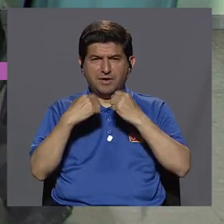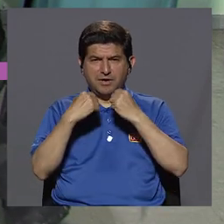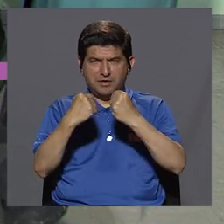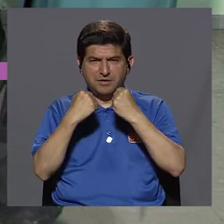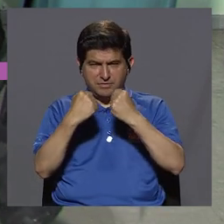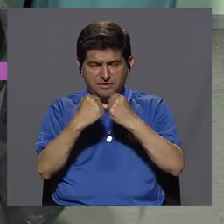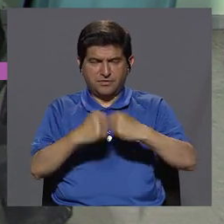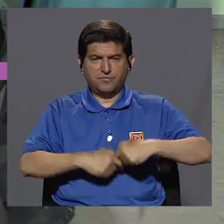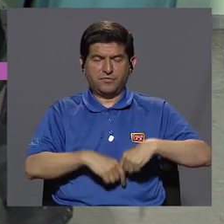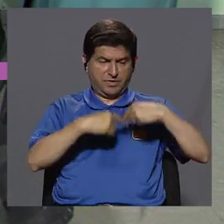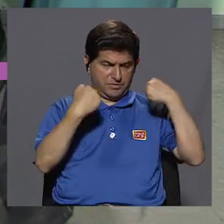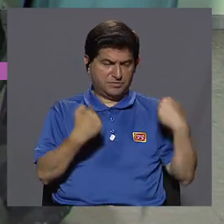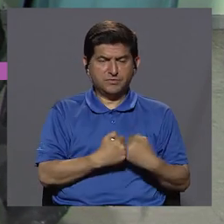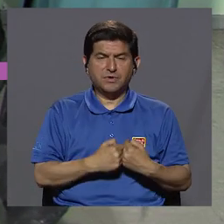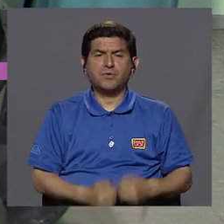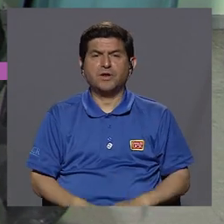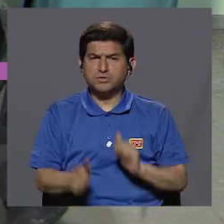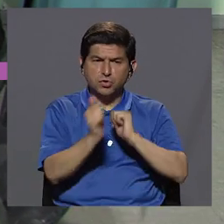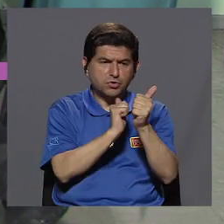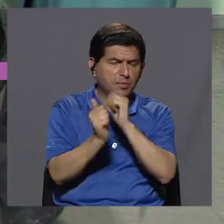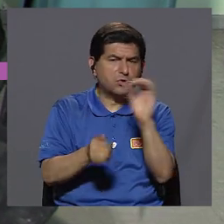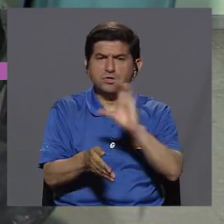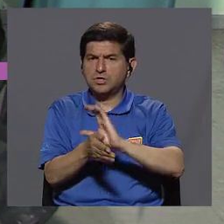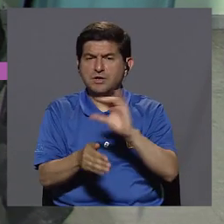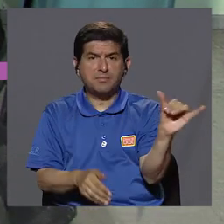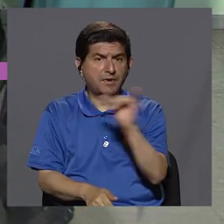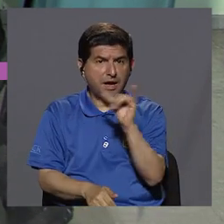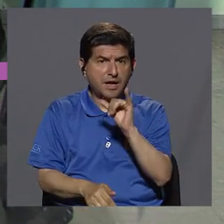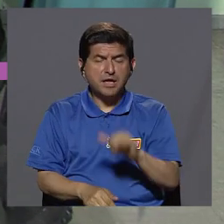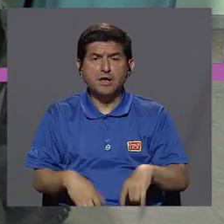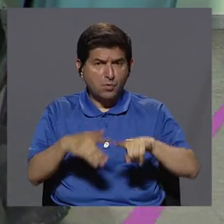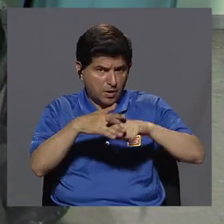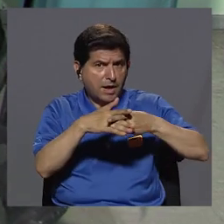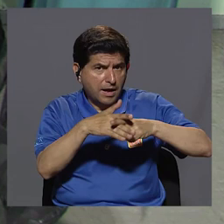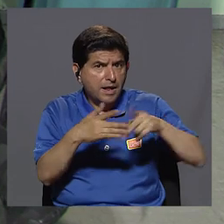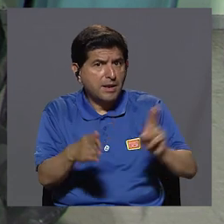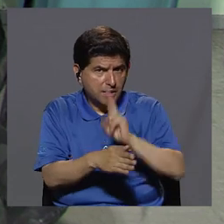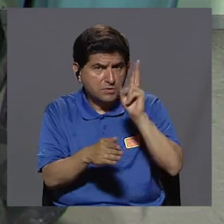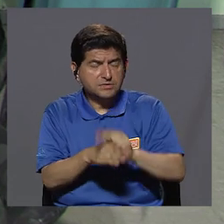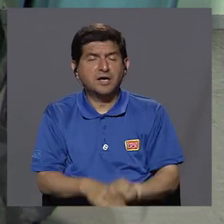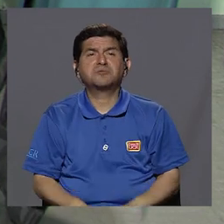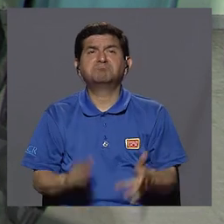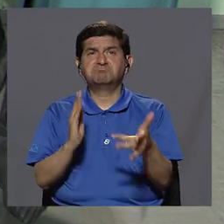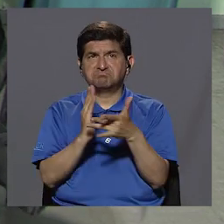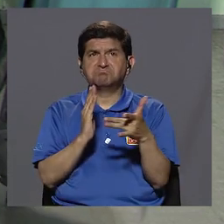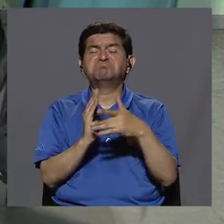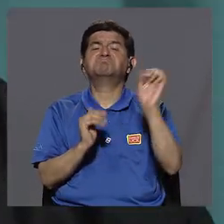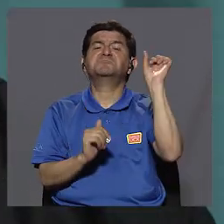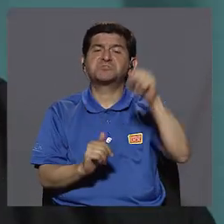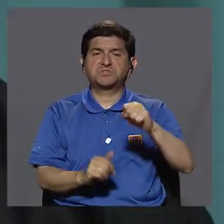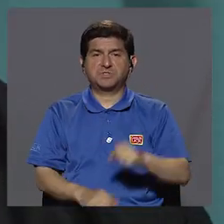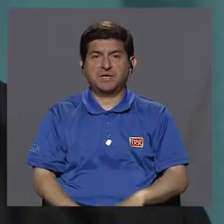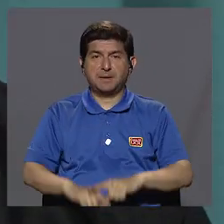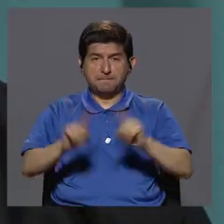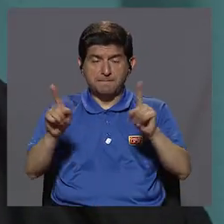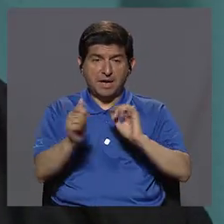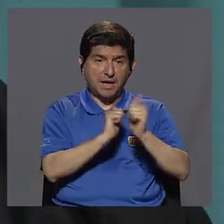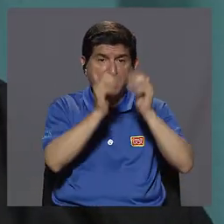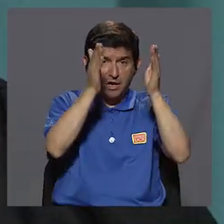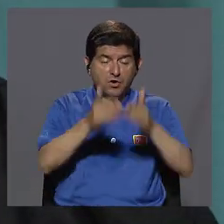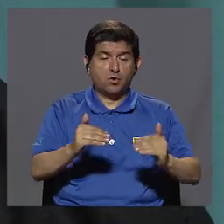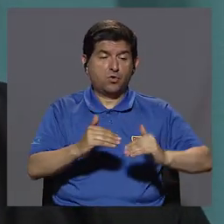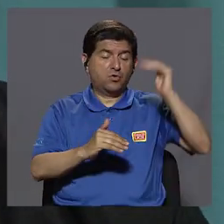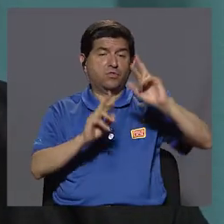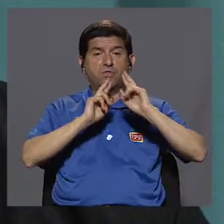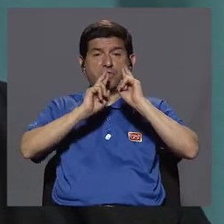prueba de fuerza clínica son los mismos los mismos aparatos digamos que se utilizan técnicamente si lo que que si es un